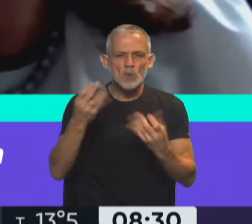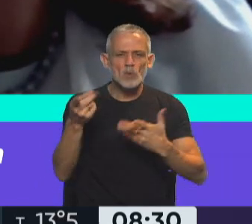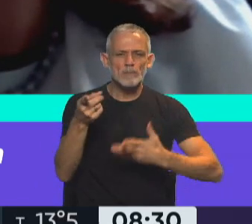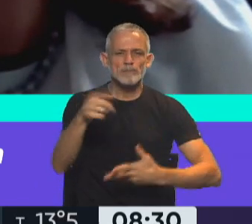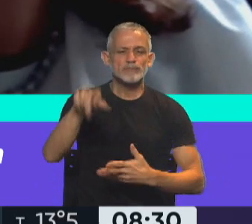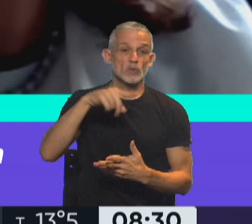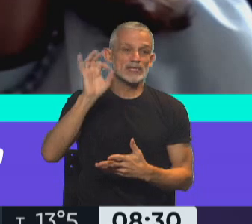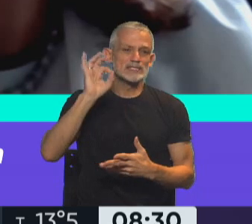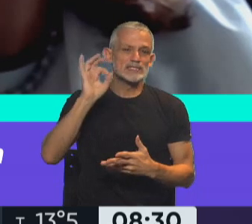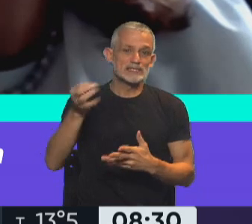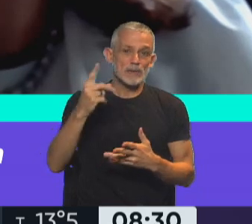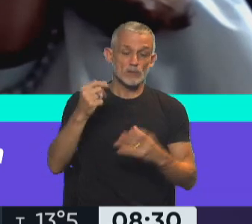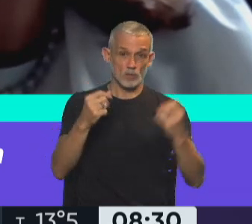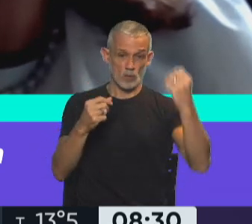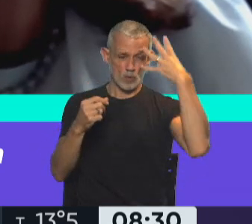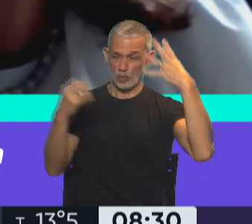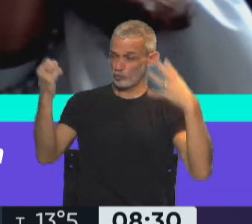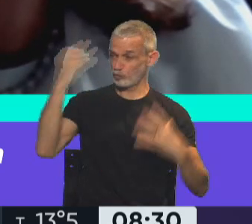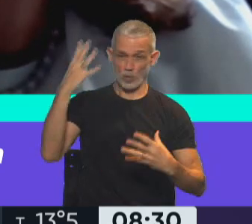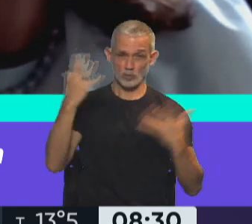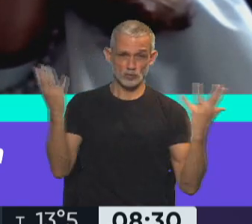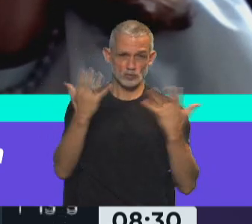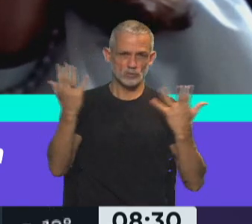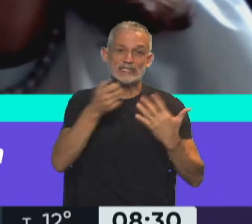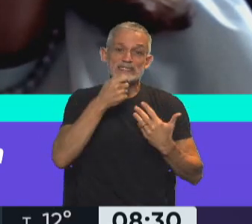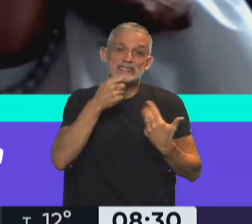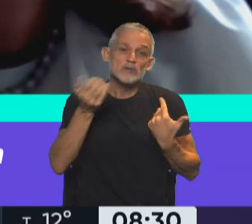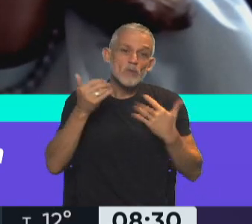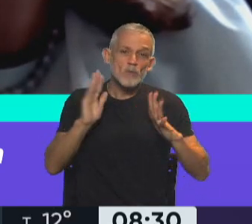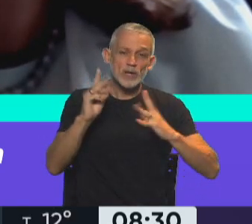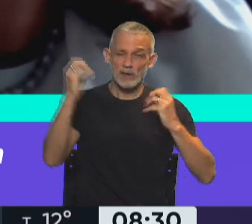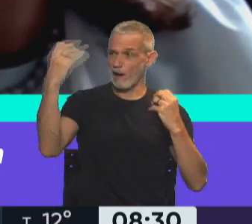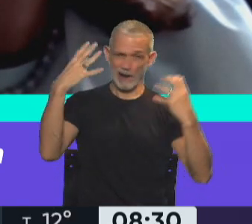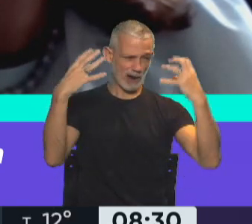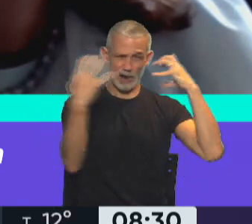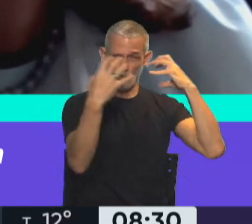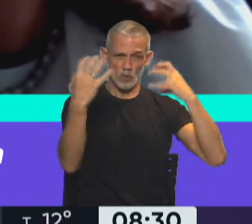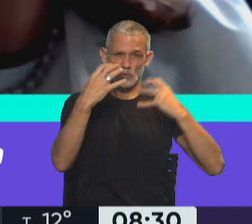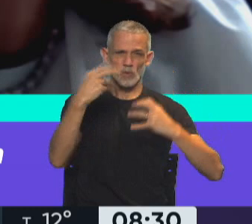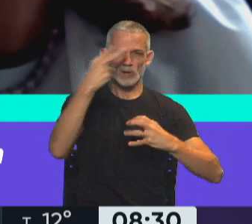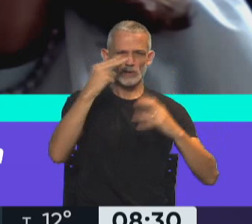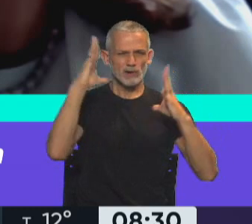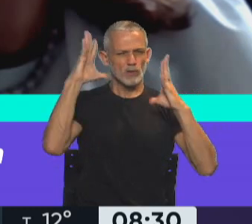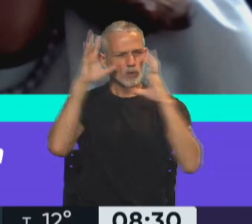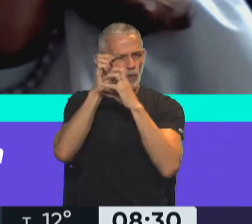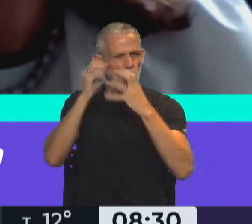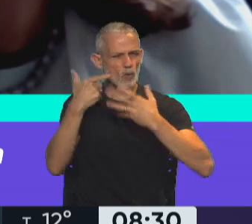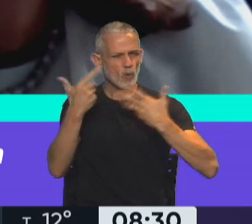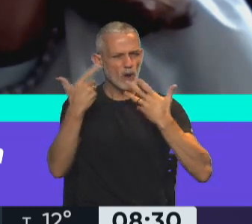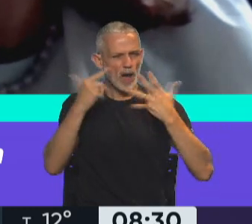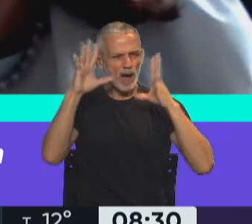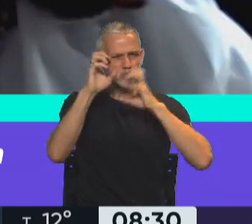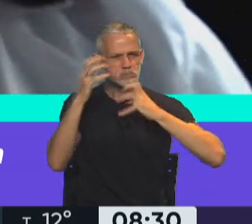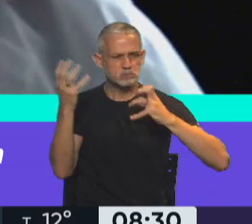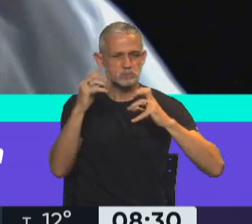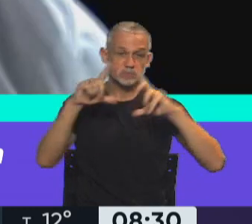si usted tiene una luz de frente o de costado, pero si pudiera enfocar de alguna manera para que la veamos un poquito mejor, porque sale bastante oscura